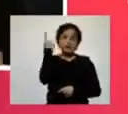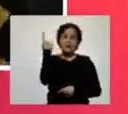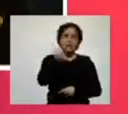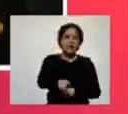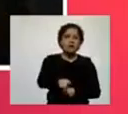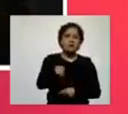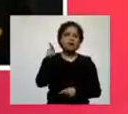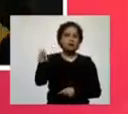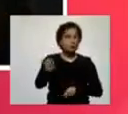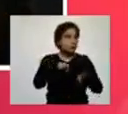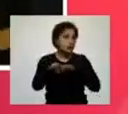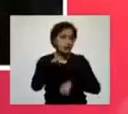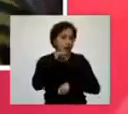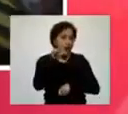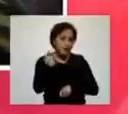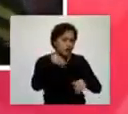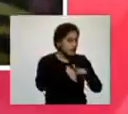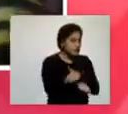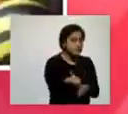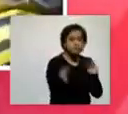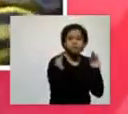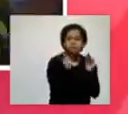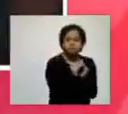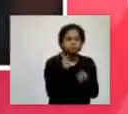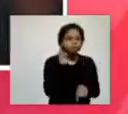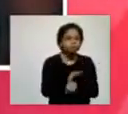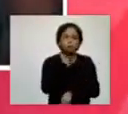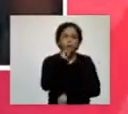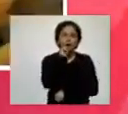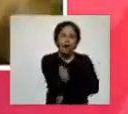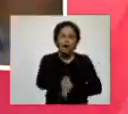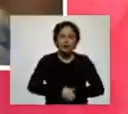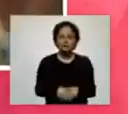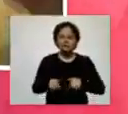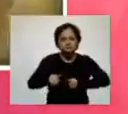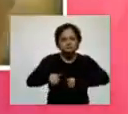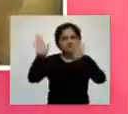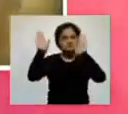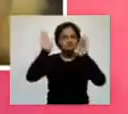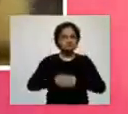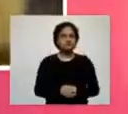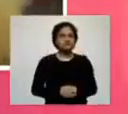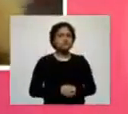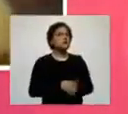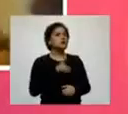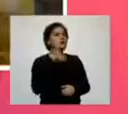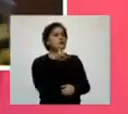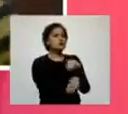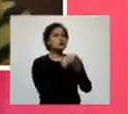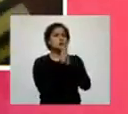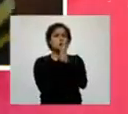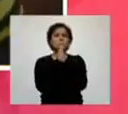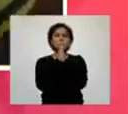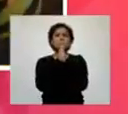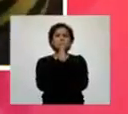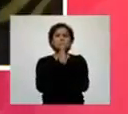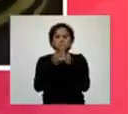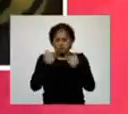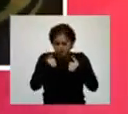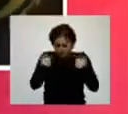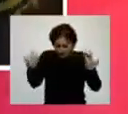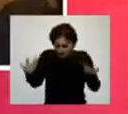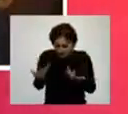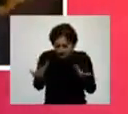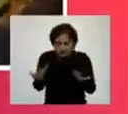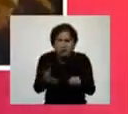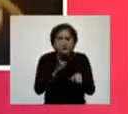trabajo, no hay refugio ni comida. Así que adiós. Pero... ¡Ay, no, por favor! ¿Y ahora qué